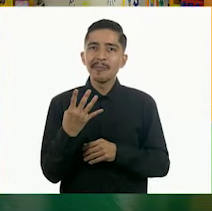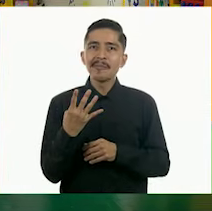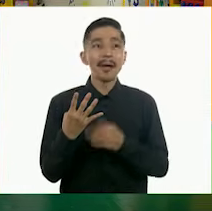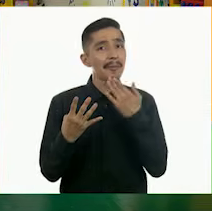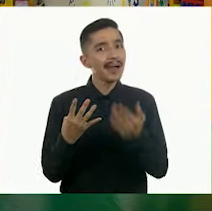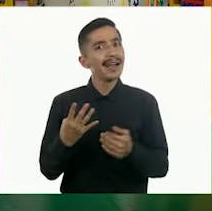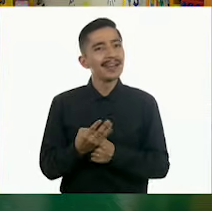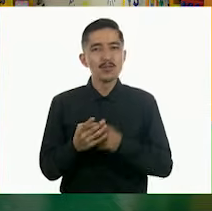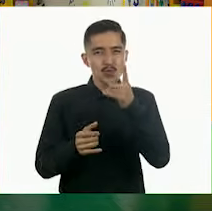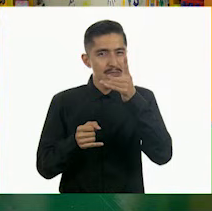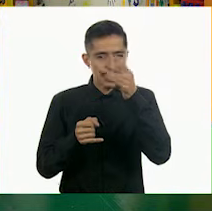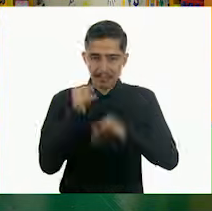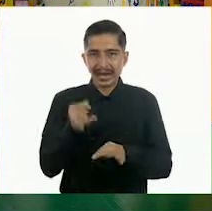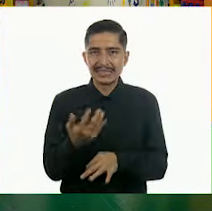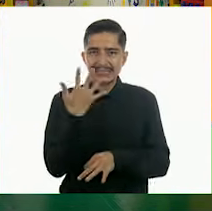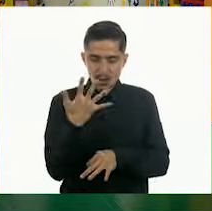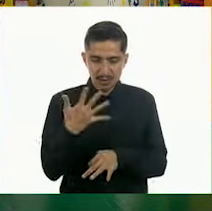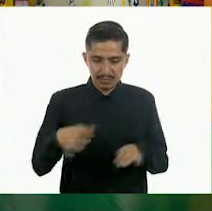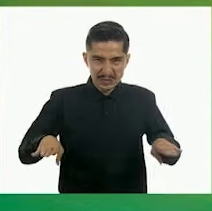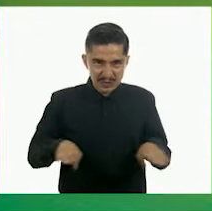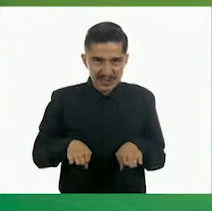Muy bien. La última. Cinco.